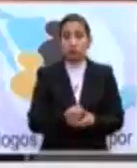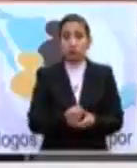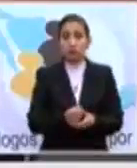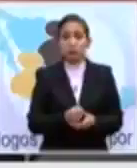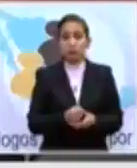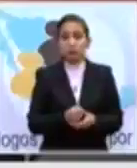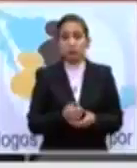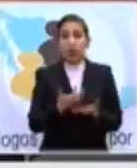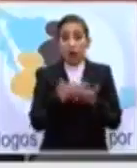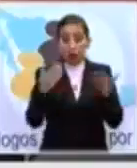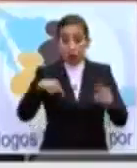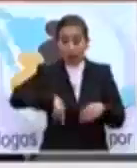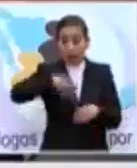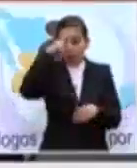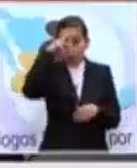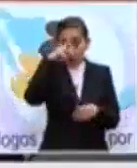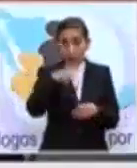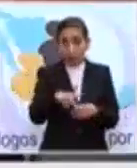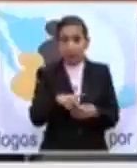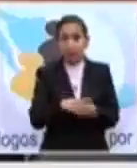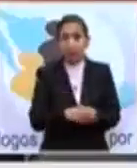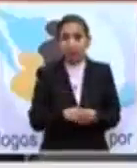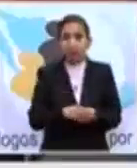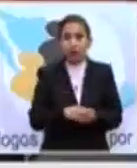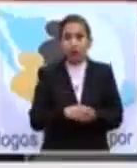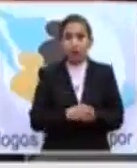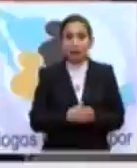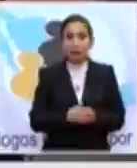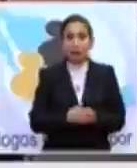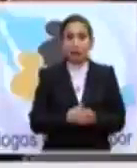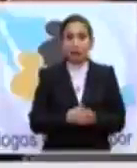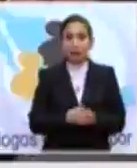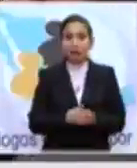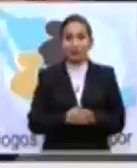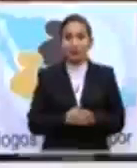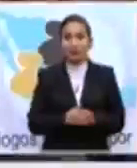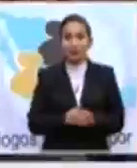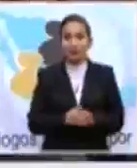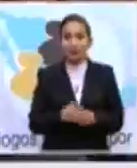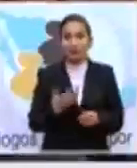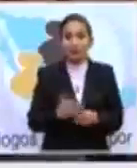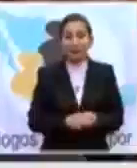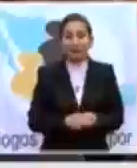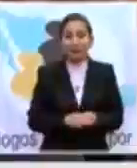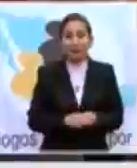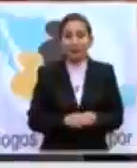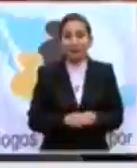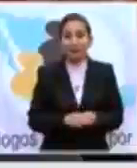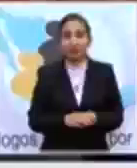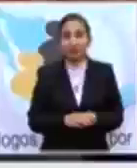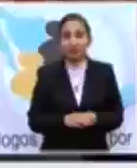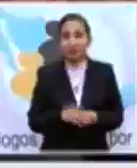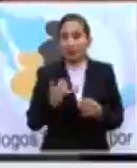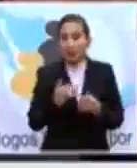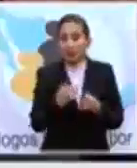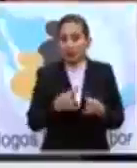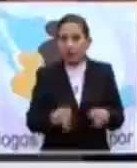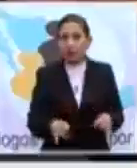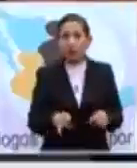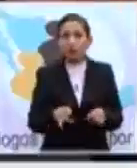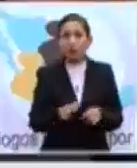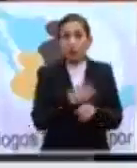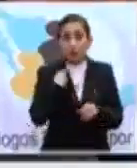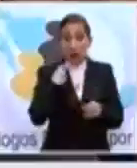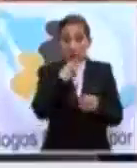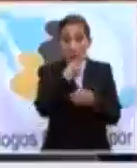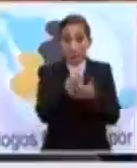Hoy en día en nuestro país, digamos, tenemos un rezago natural en educación, porque